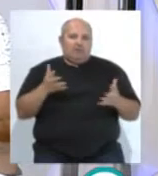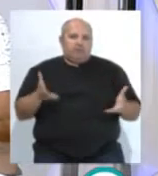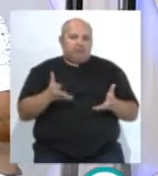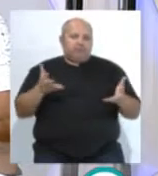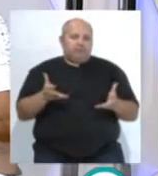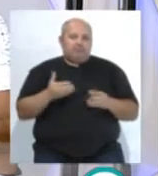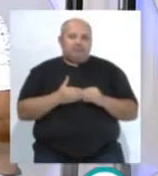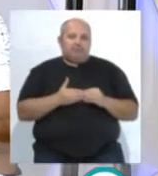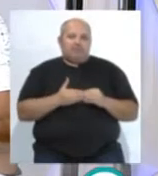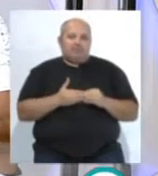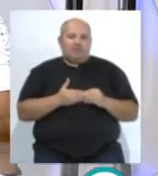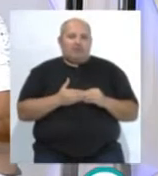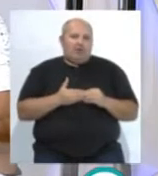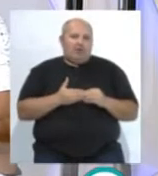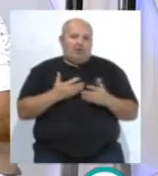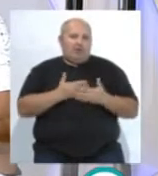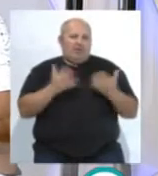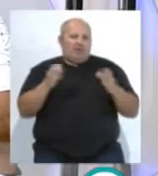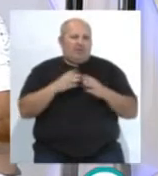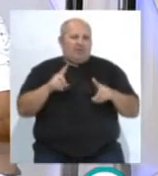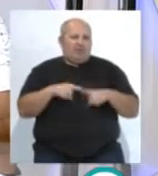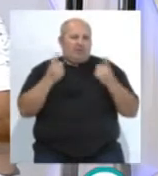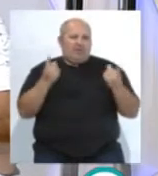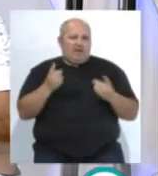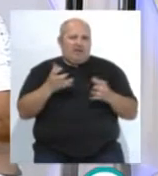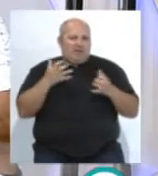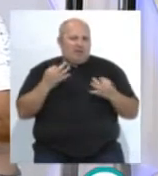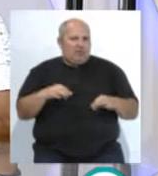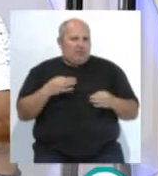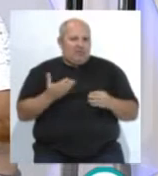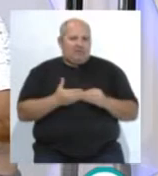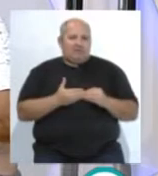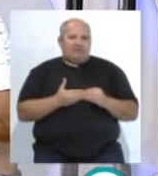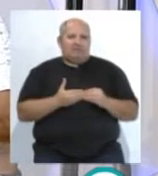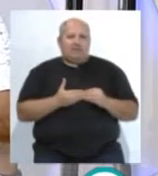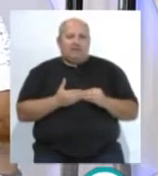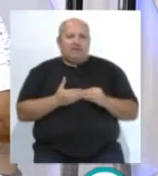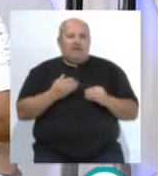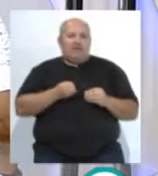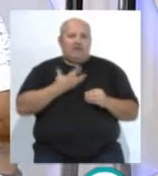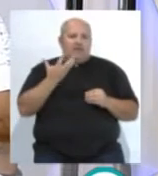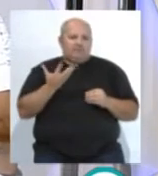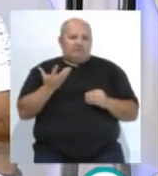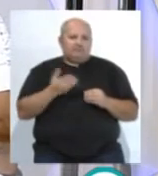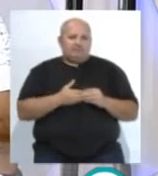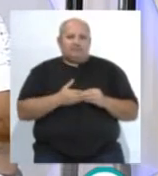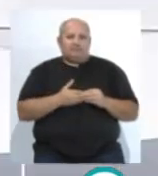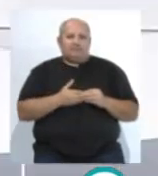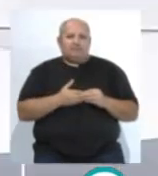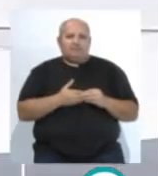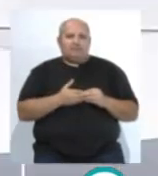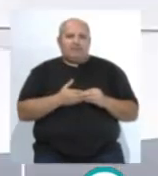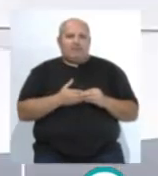¿Los aficionados del Cádiz? No, los de cualquier equipo que vaya a ganar, ¿no? Claro, sí, pero... Digo el aficionado. Sí, me parece,